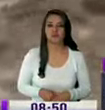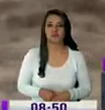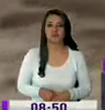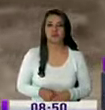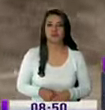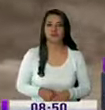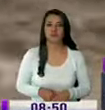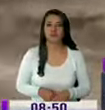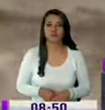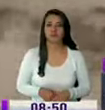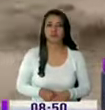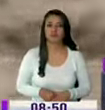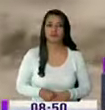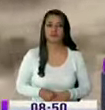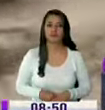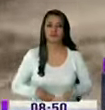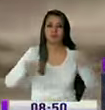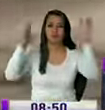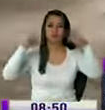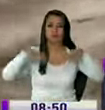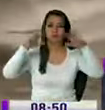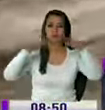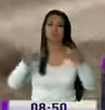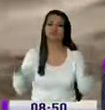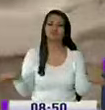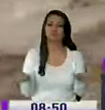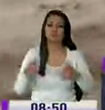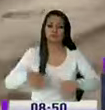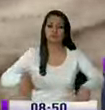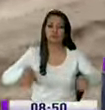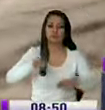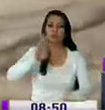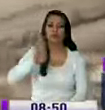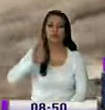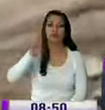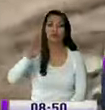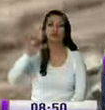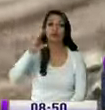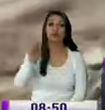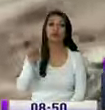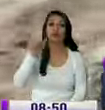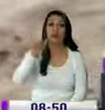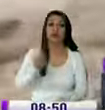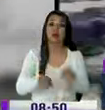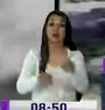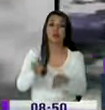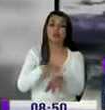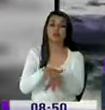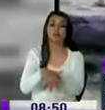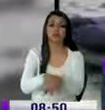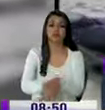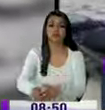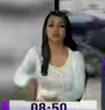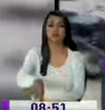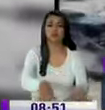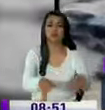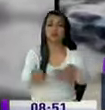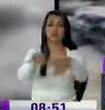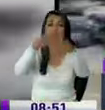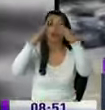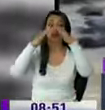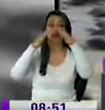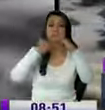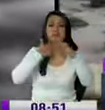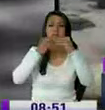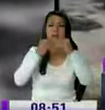el invierno se hizo sentir en Bucay aquí varios ríos se desbordaron afectando varias viviendas